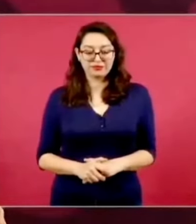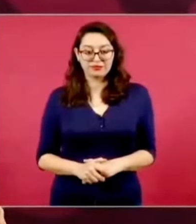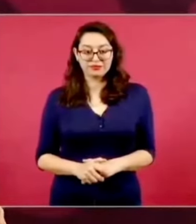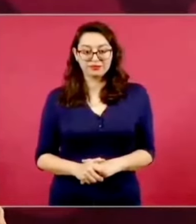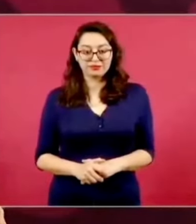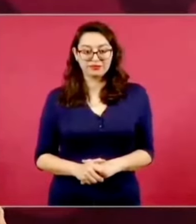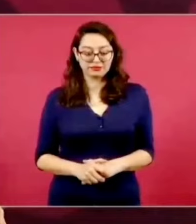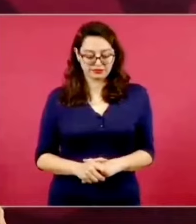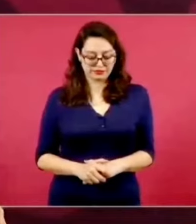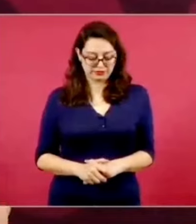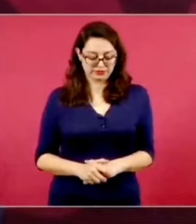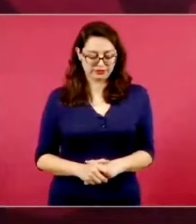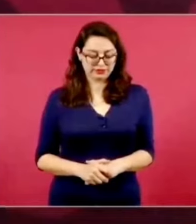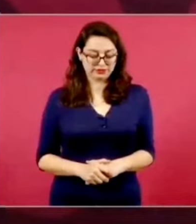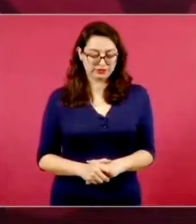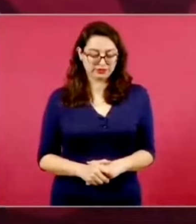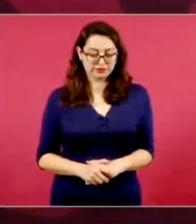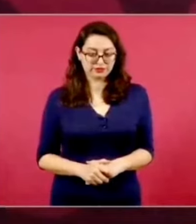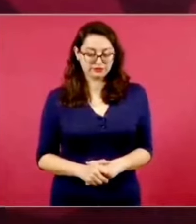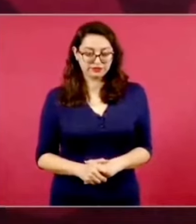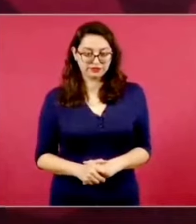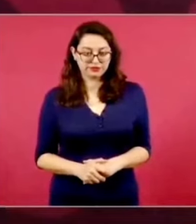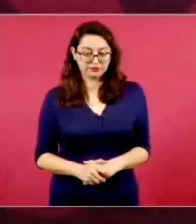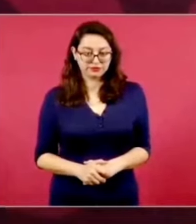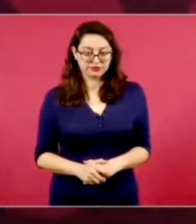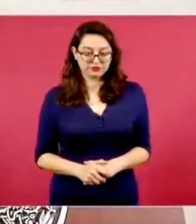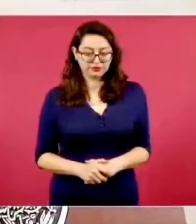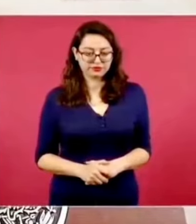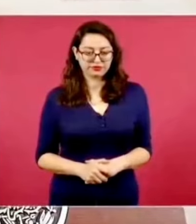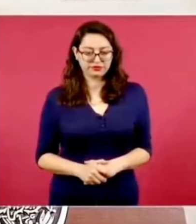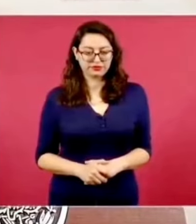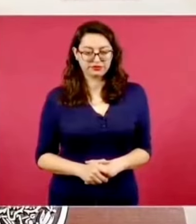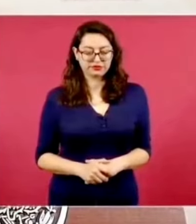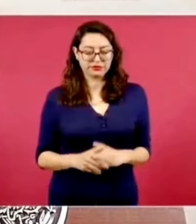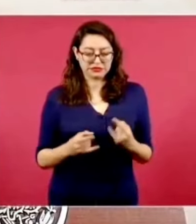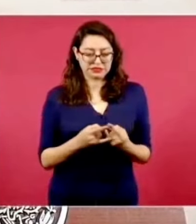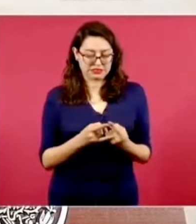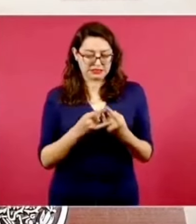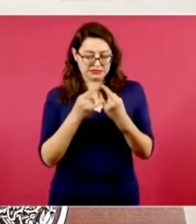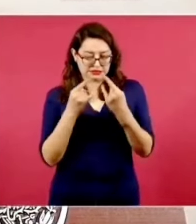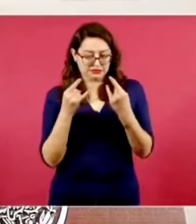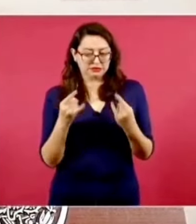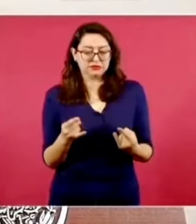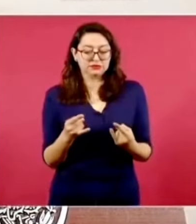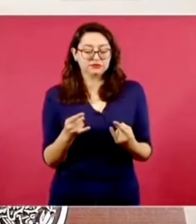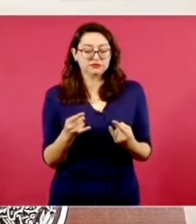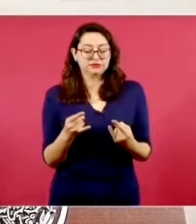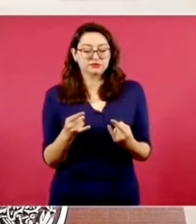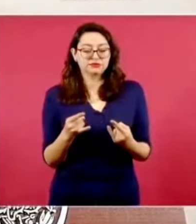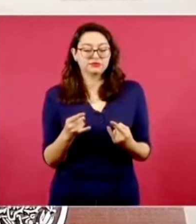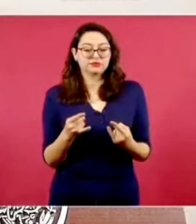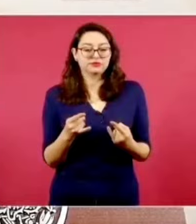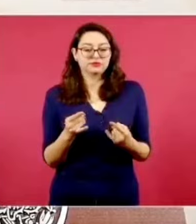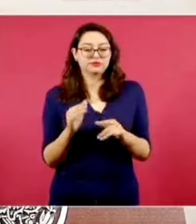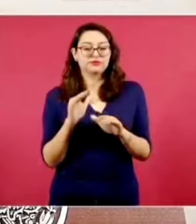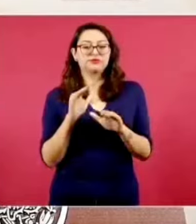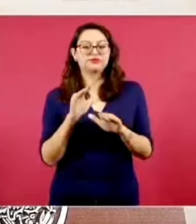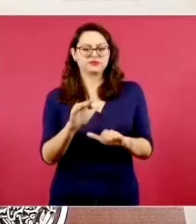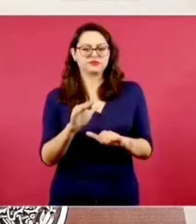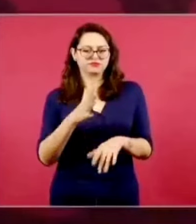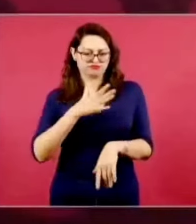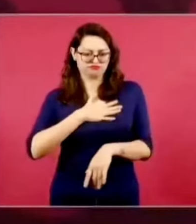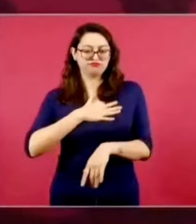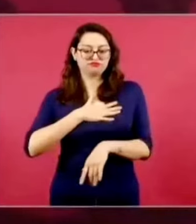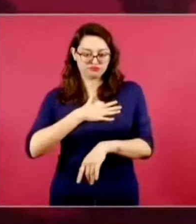entonces hay una anécdota que tiene que ver con con con mi